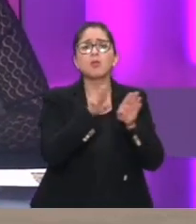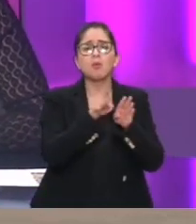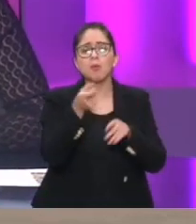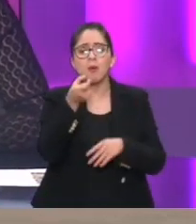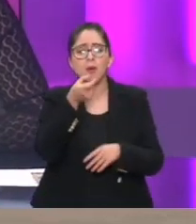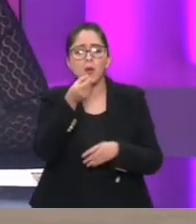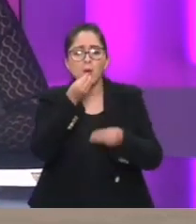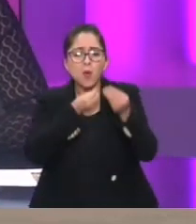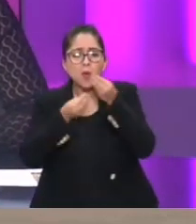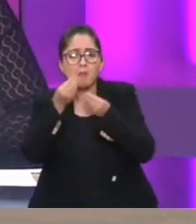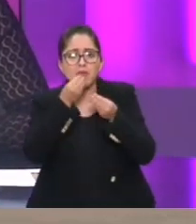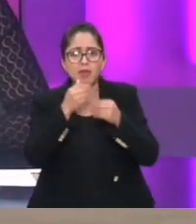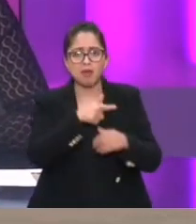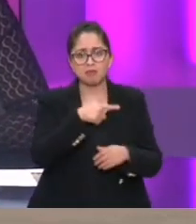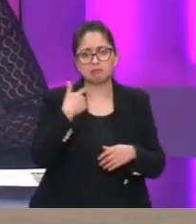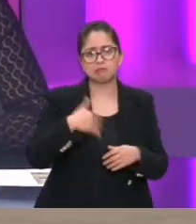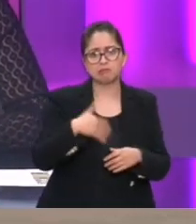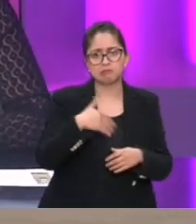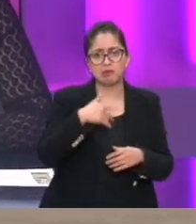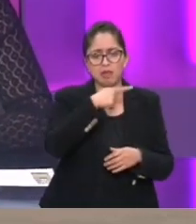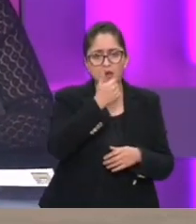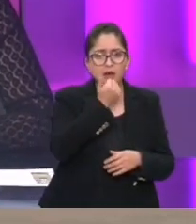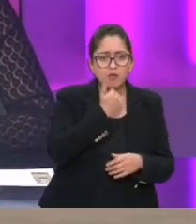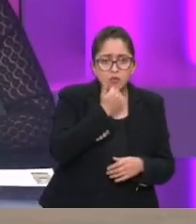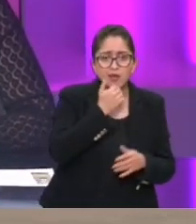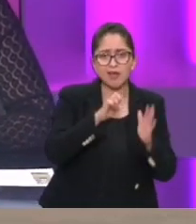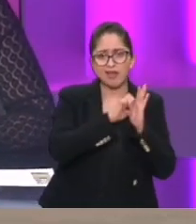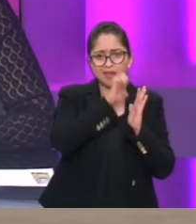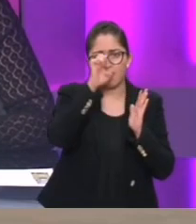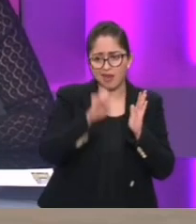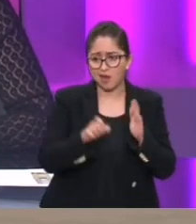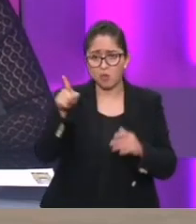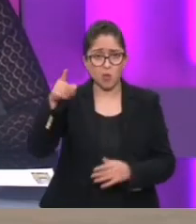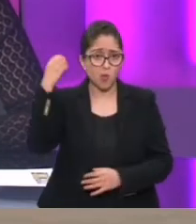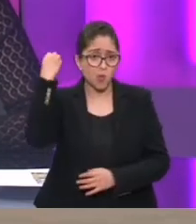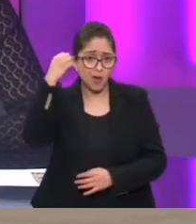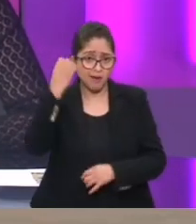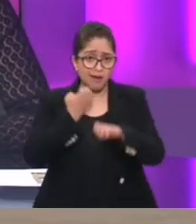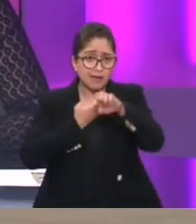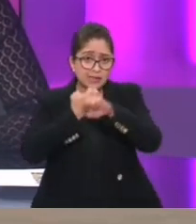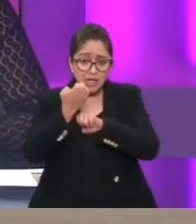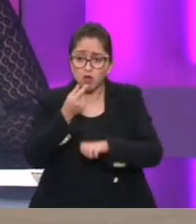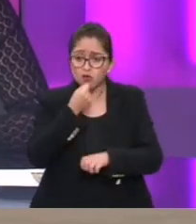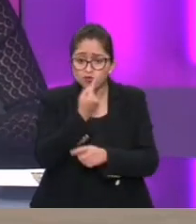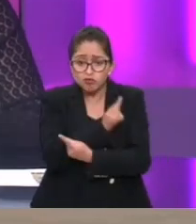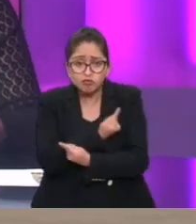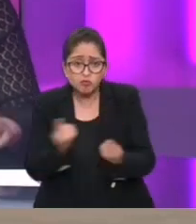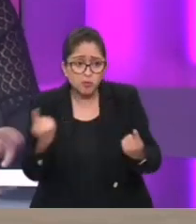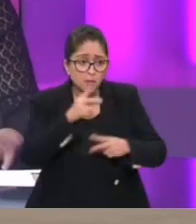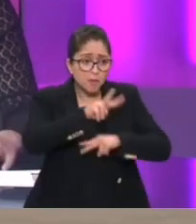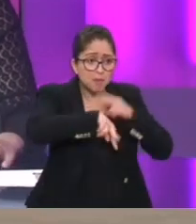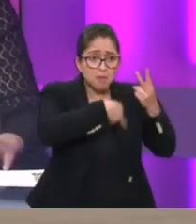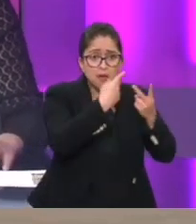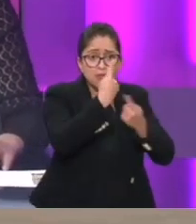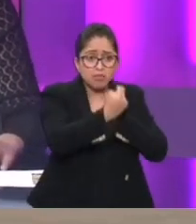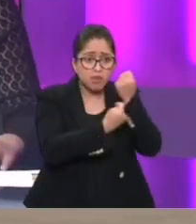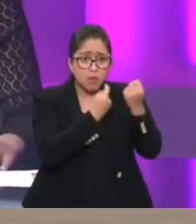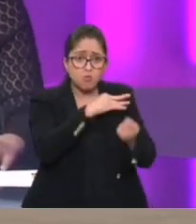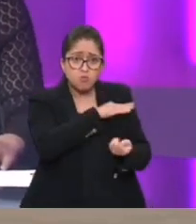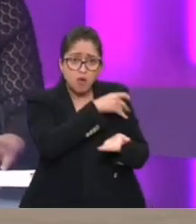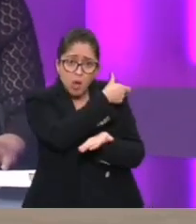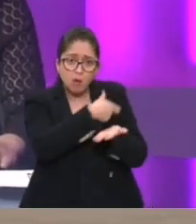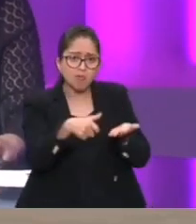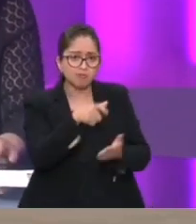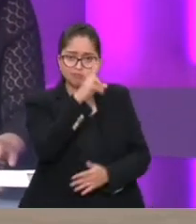bebidas azucaradas en Oaxaca. Ya no es una posibilidad para las menores y los menores de edad comprar este tipo de alimentos. Tenemos